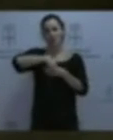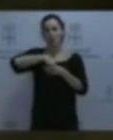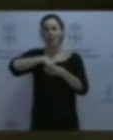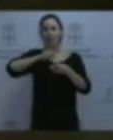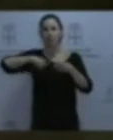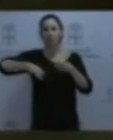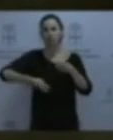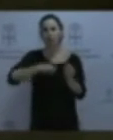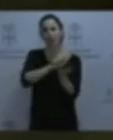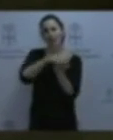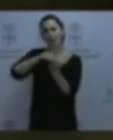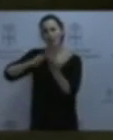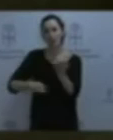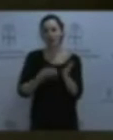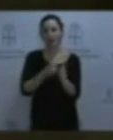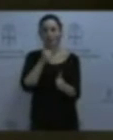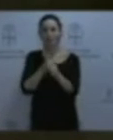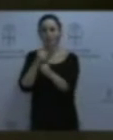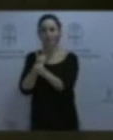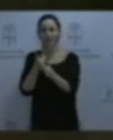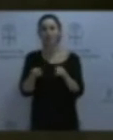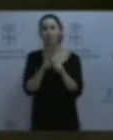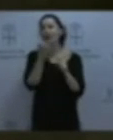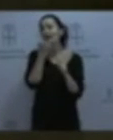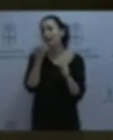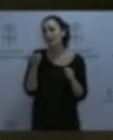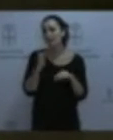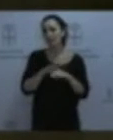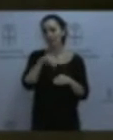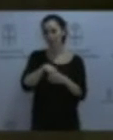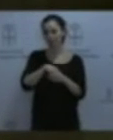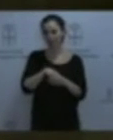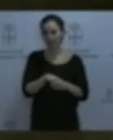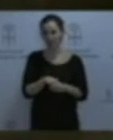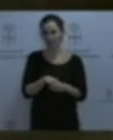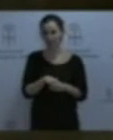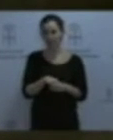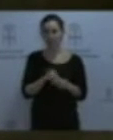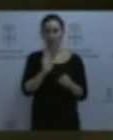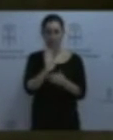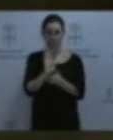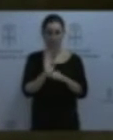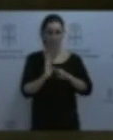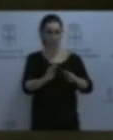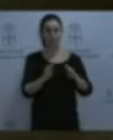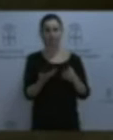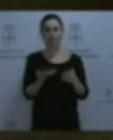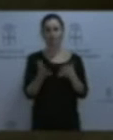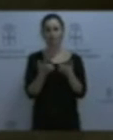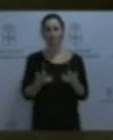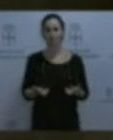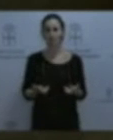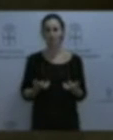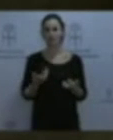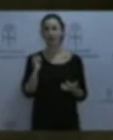diversas editoriales, copiando a modo de ejemplo los contenidos que presentan en sus textos, hay